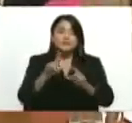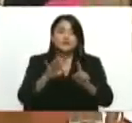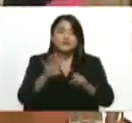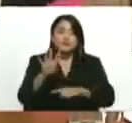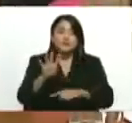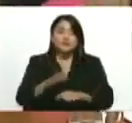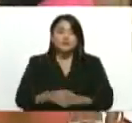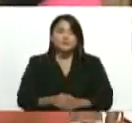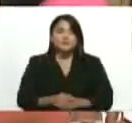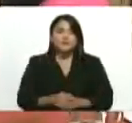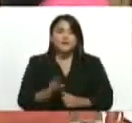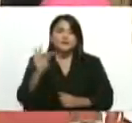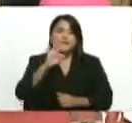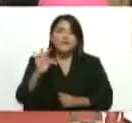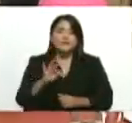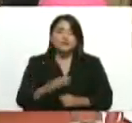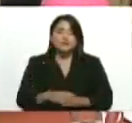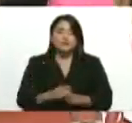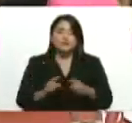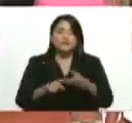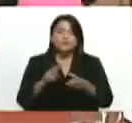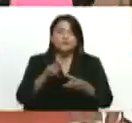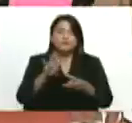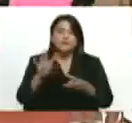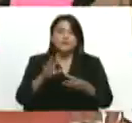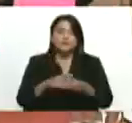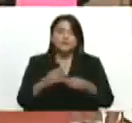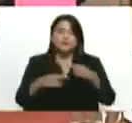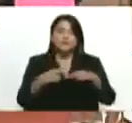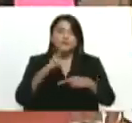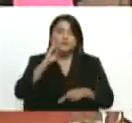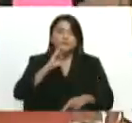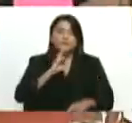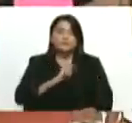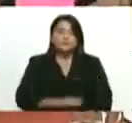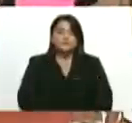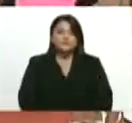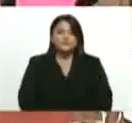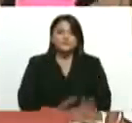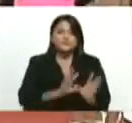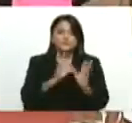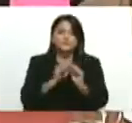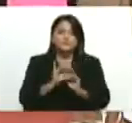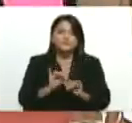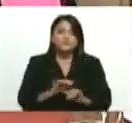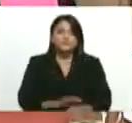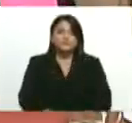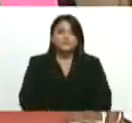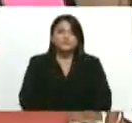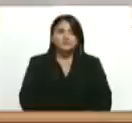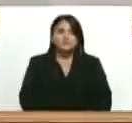164 de la Federación y 24 de la Revolución Bolivariana. Es todo, ciudadano presidente.